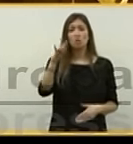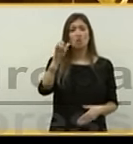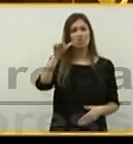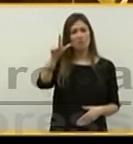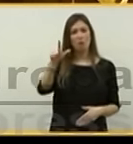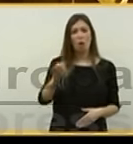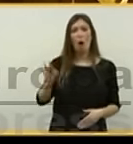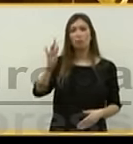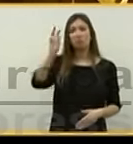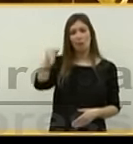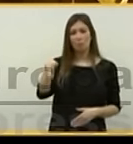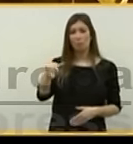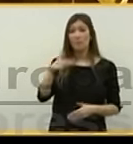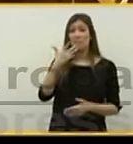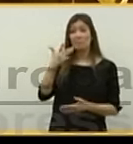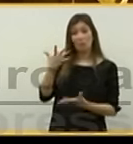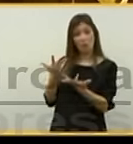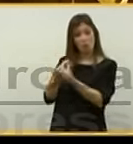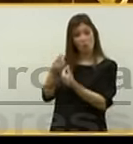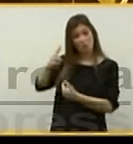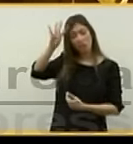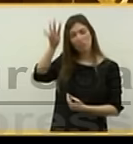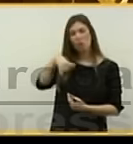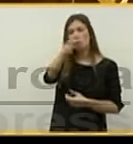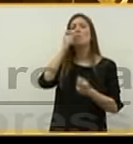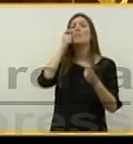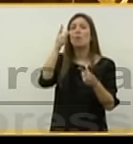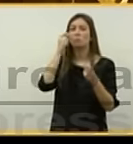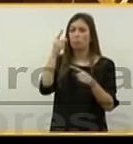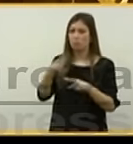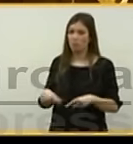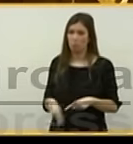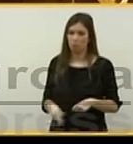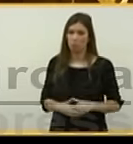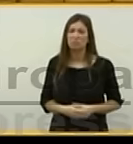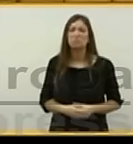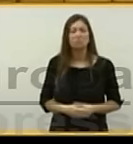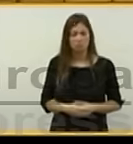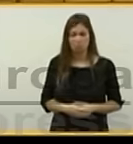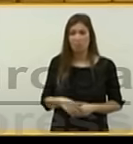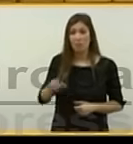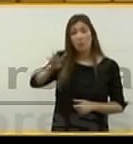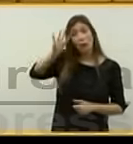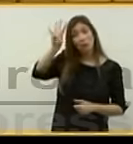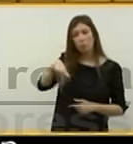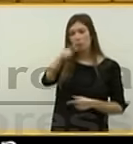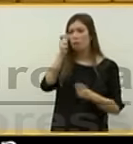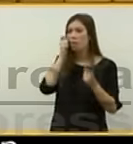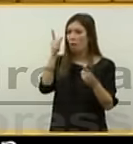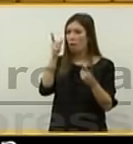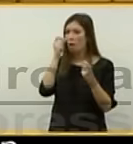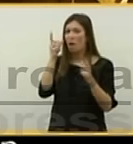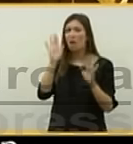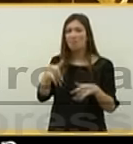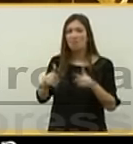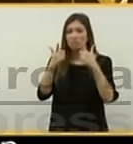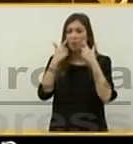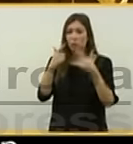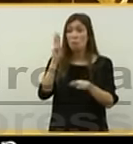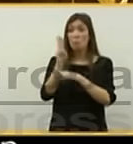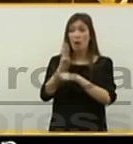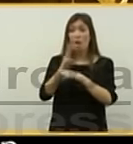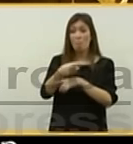Cataluña. Se lo puedo asegurar. Se cura en Cataluña viendo cómo salen pitando el Parlamento